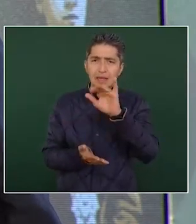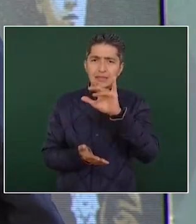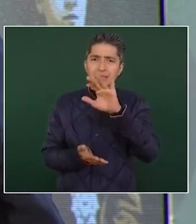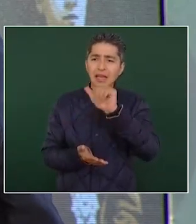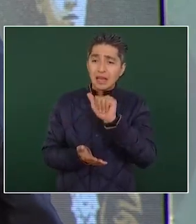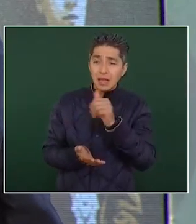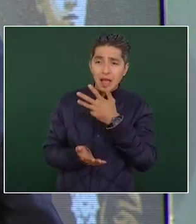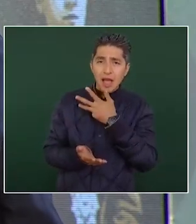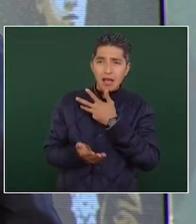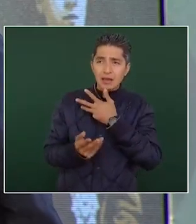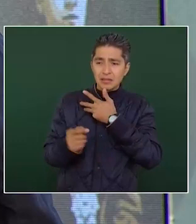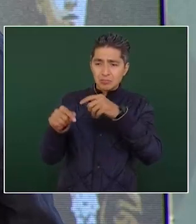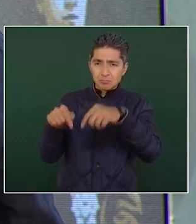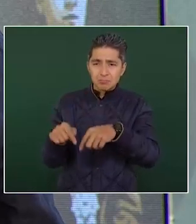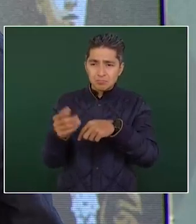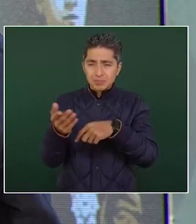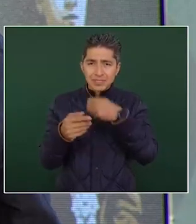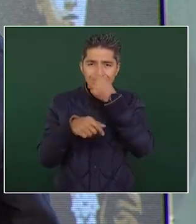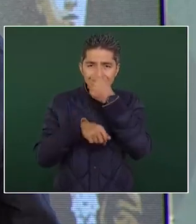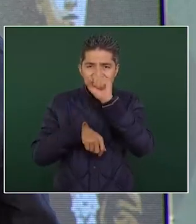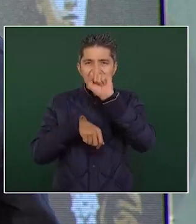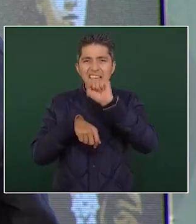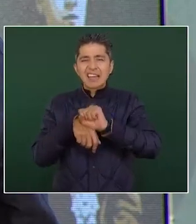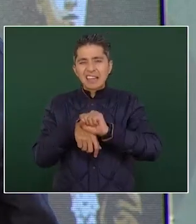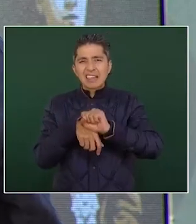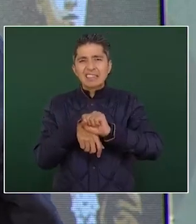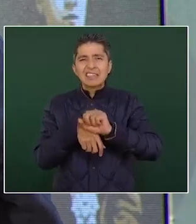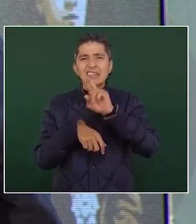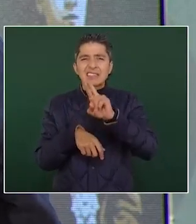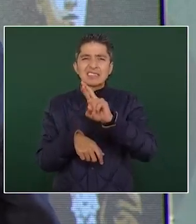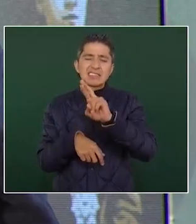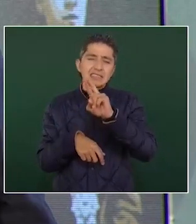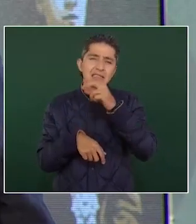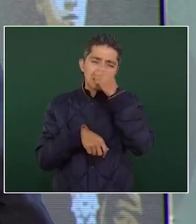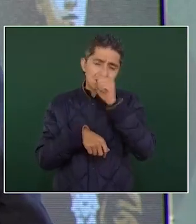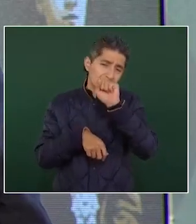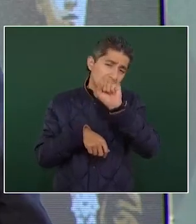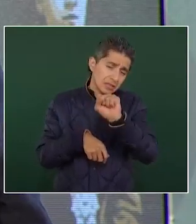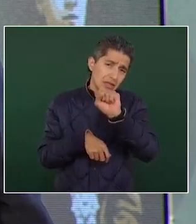que está aquí, la secretaria de Relaciones Exteriores,